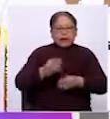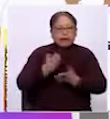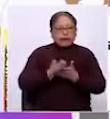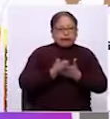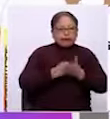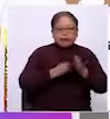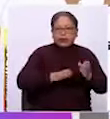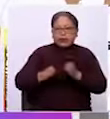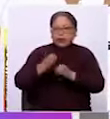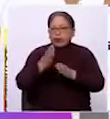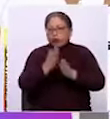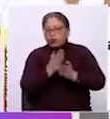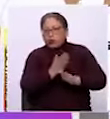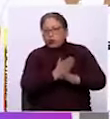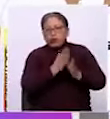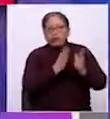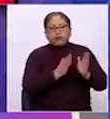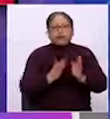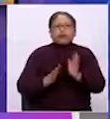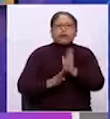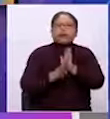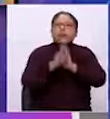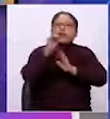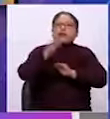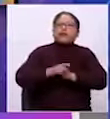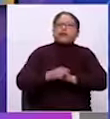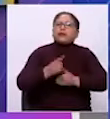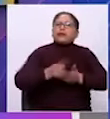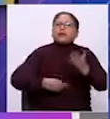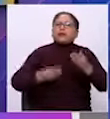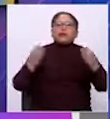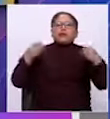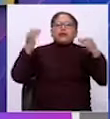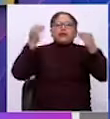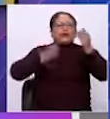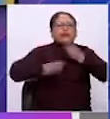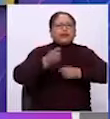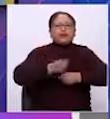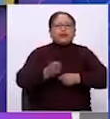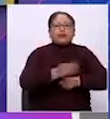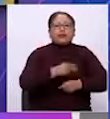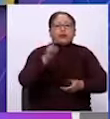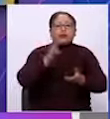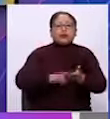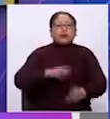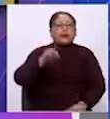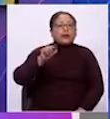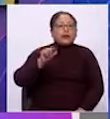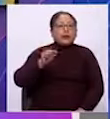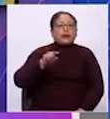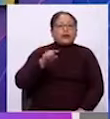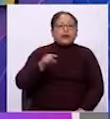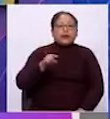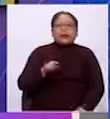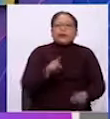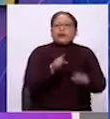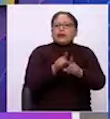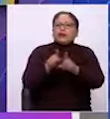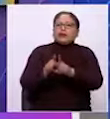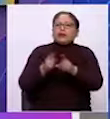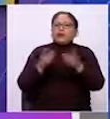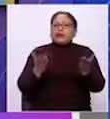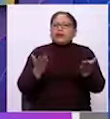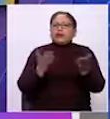hecho una relevante información en función a las ventas que se han hecho en 2020 y también